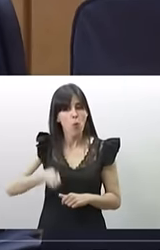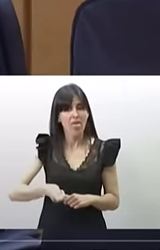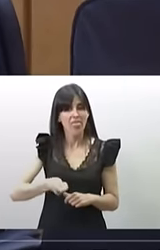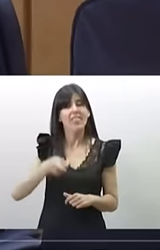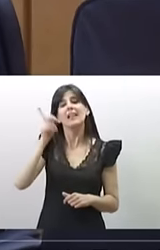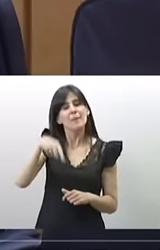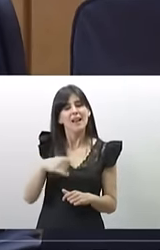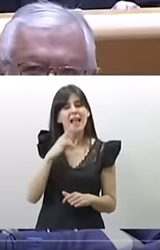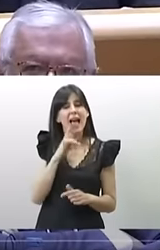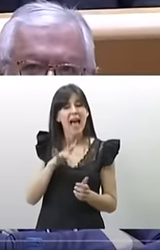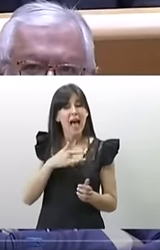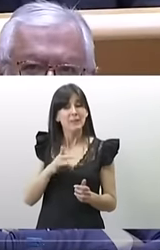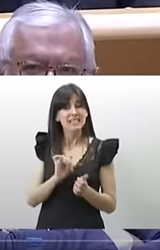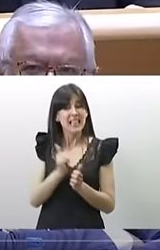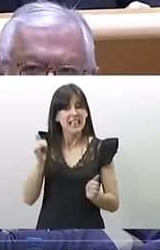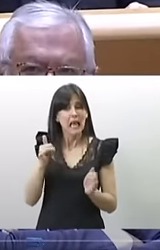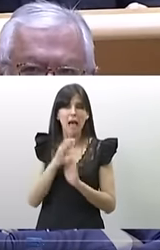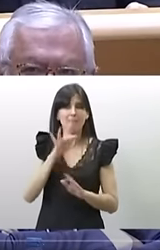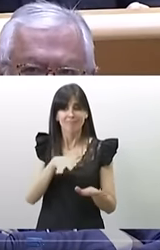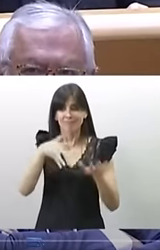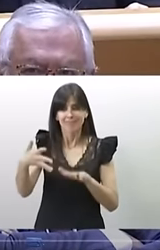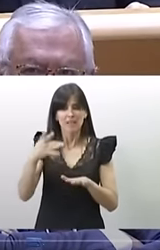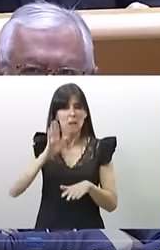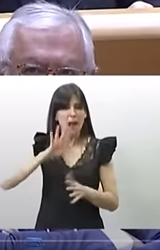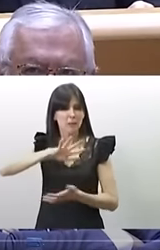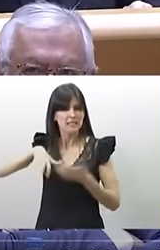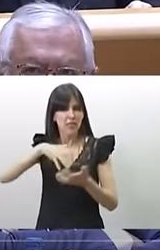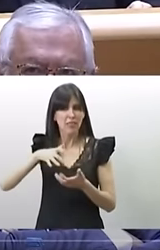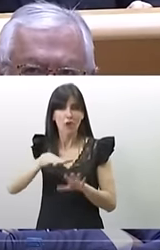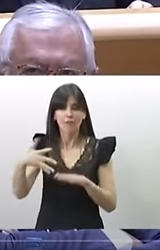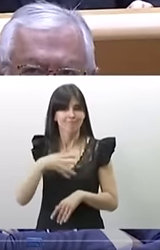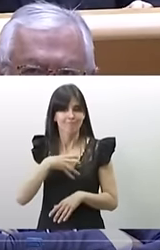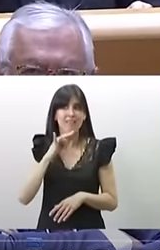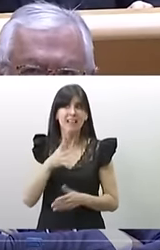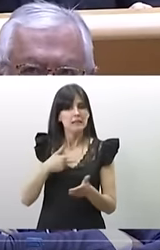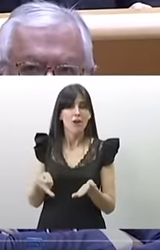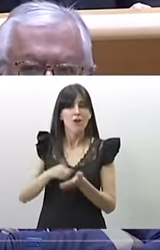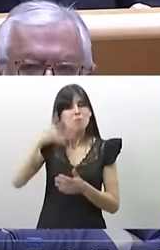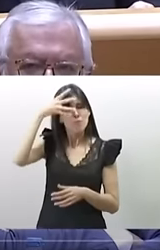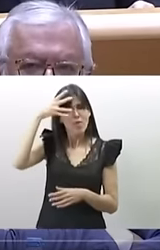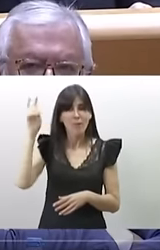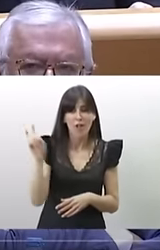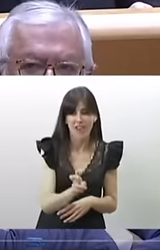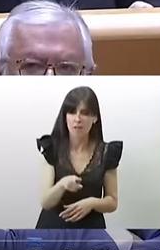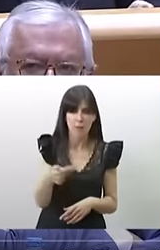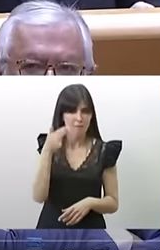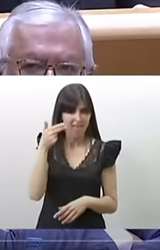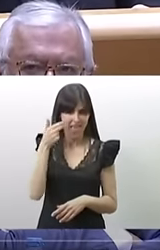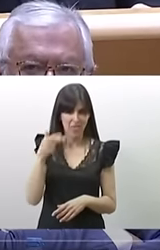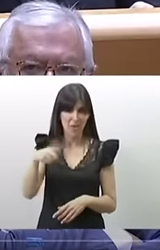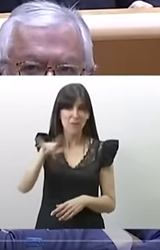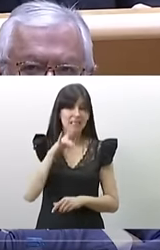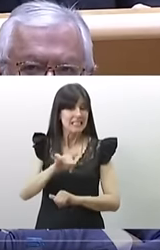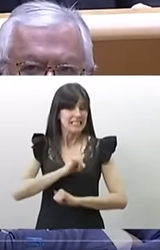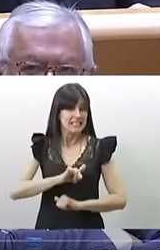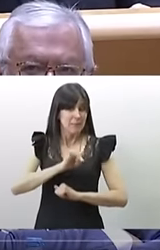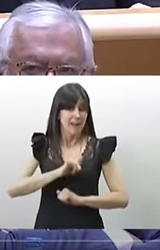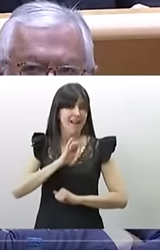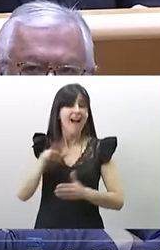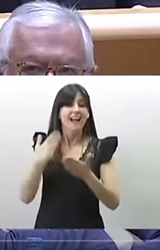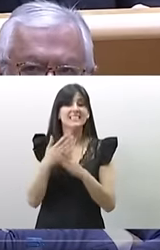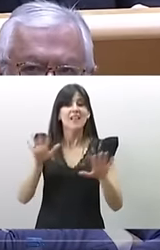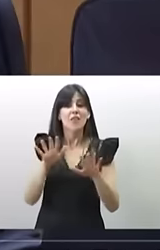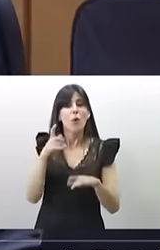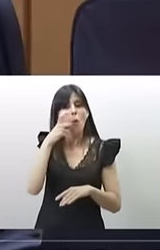atacan, temen que la amnistía no sea aplicable a la malversación y temen que vuelva Puigdemont. Por eso ustedes esperarán al 10 de